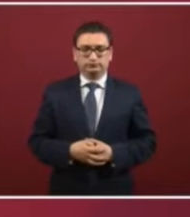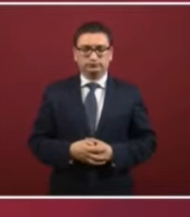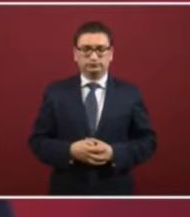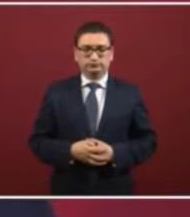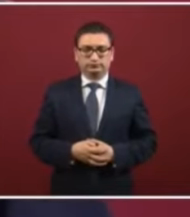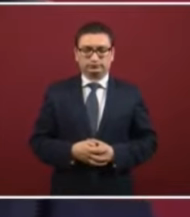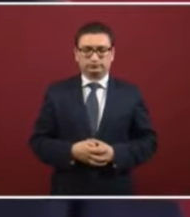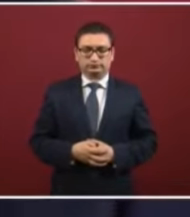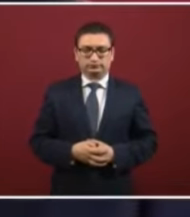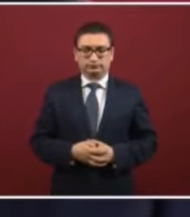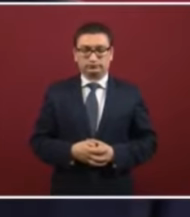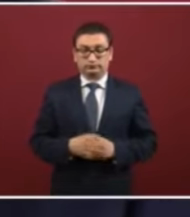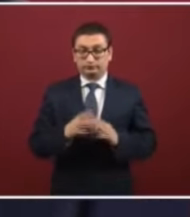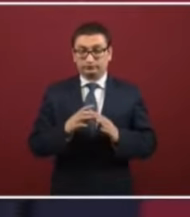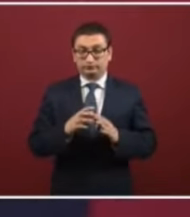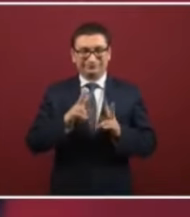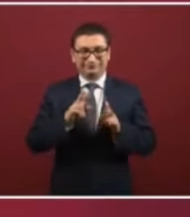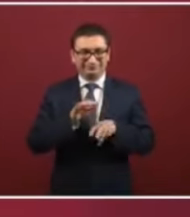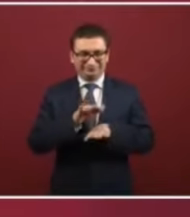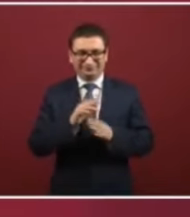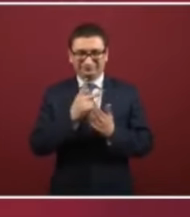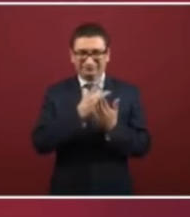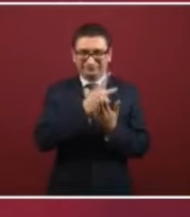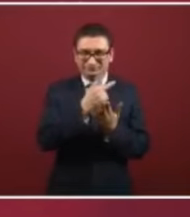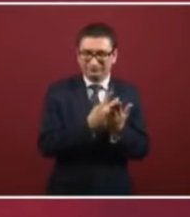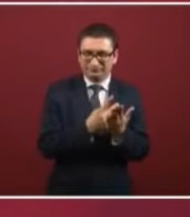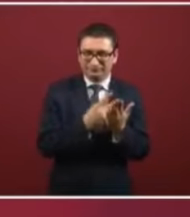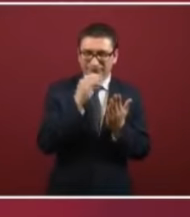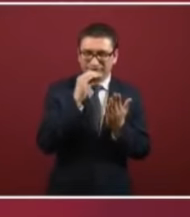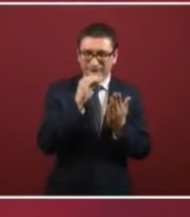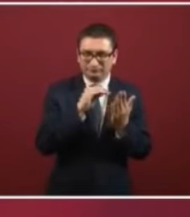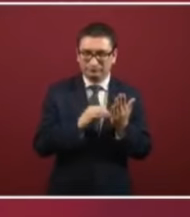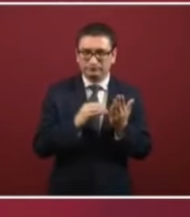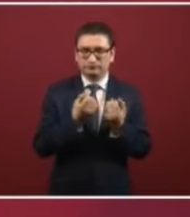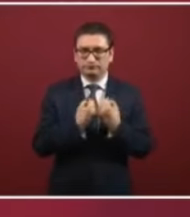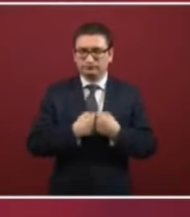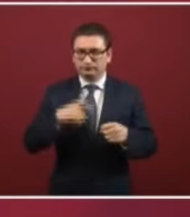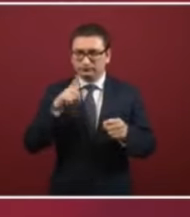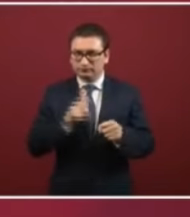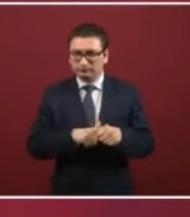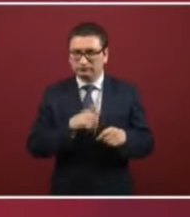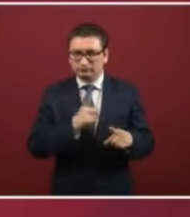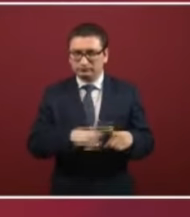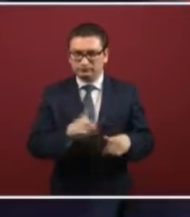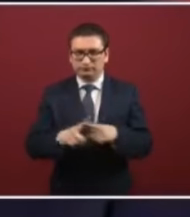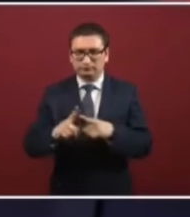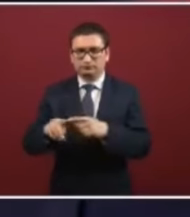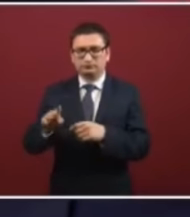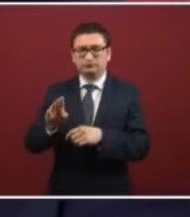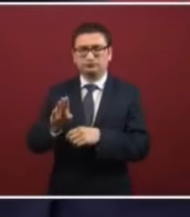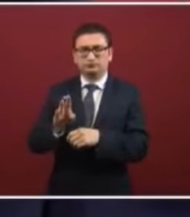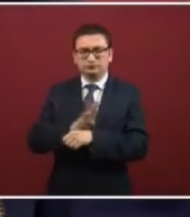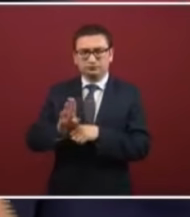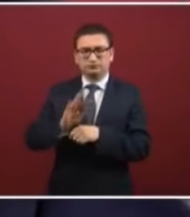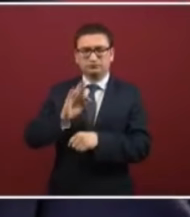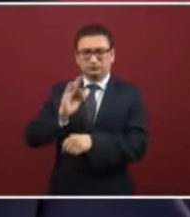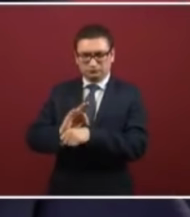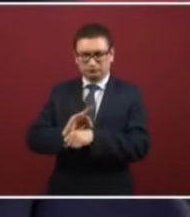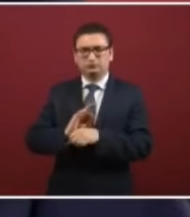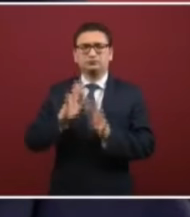los programas sociales, los programas de bienestar, todos están ya en